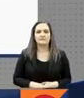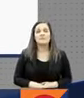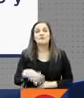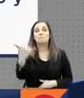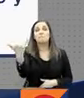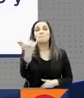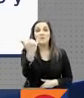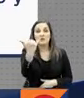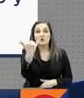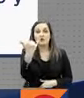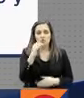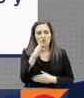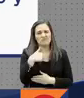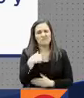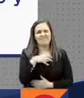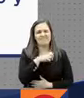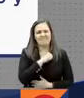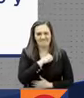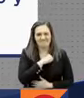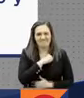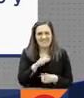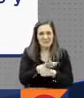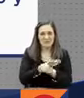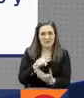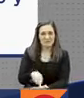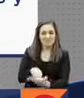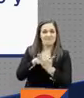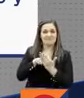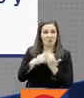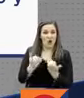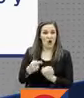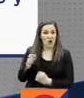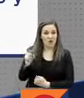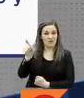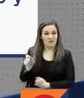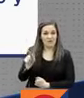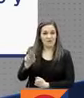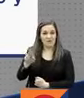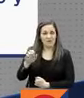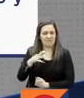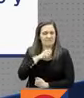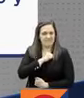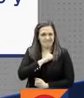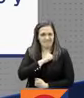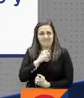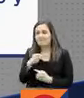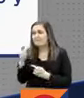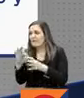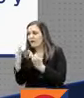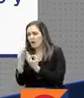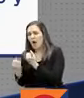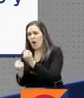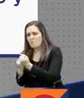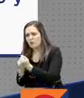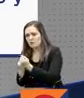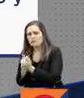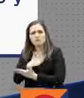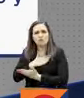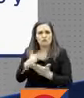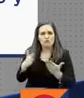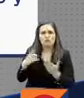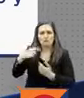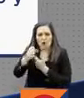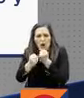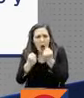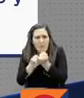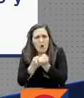Millonarios Fútbol Club lamenta con tristeza los hechos ocurridos el día de hoy con Freddy Guarín. A su familia todo nuestro apoyo. Estaremos a su lado para